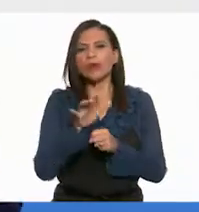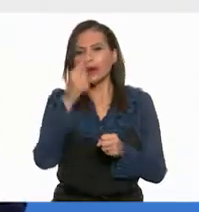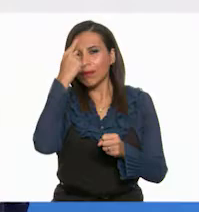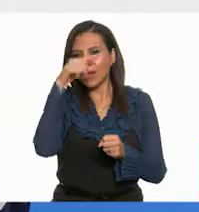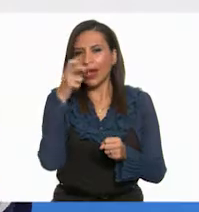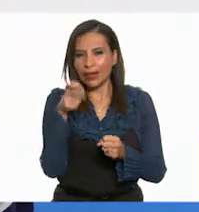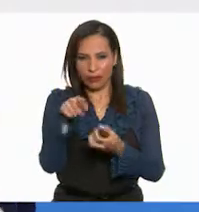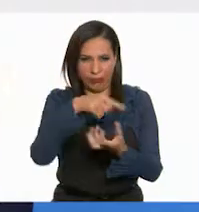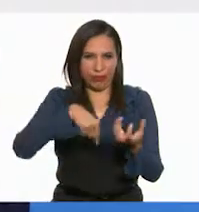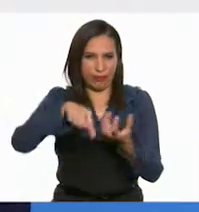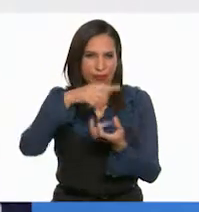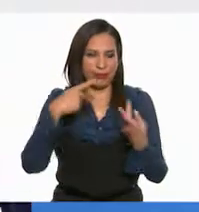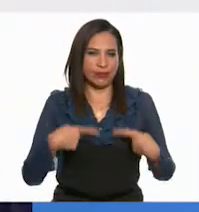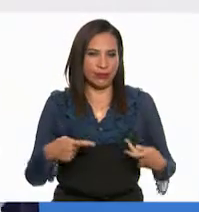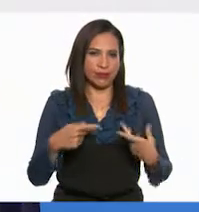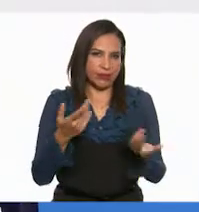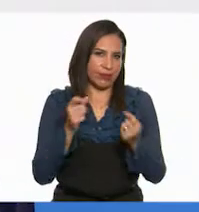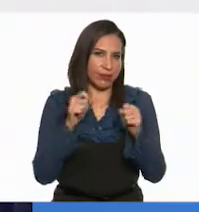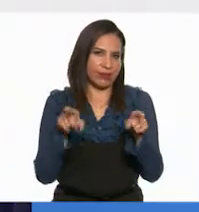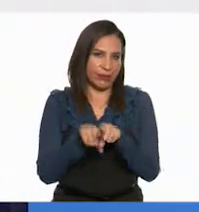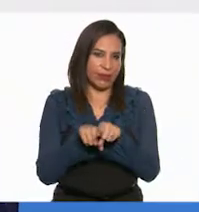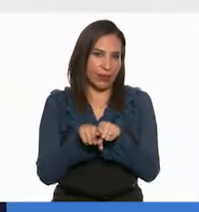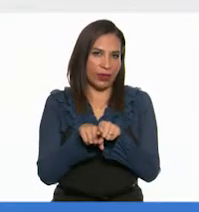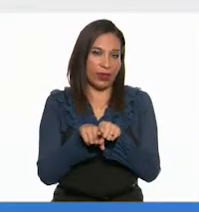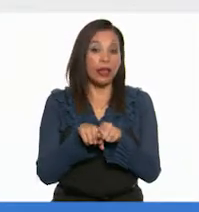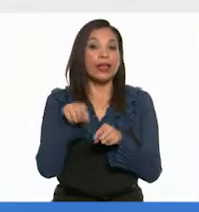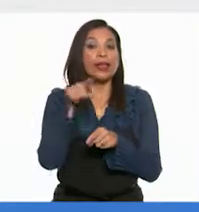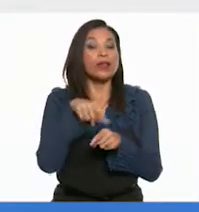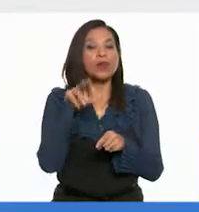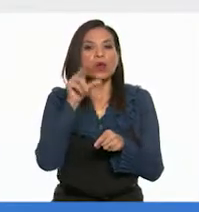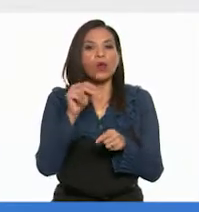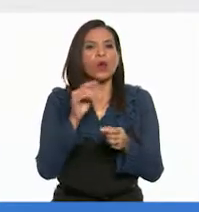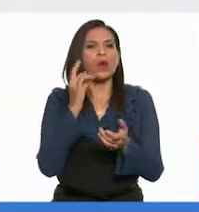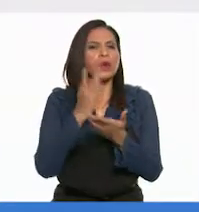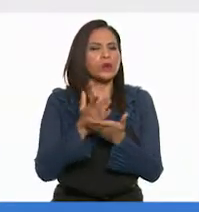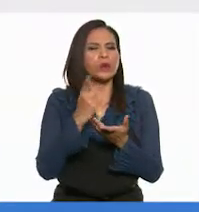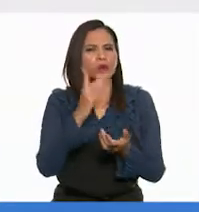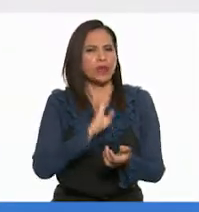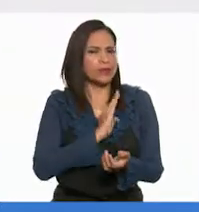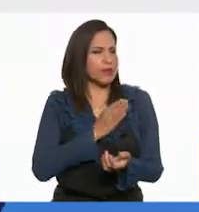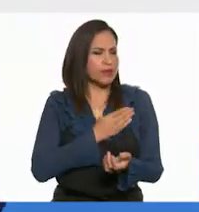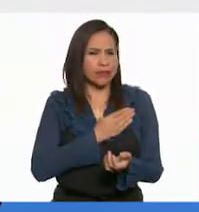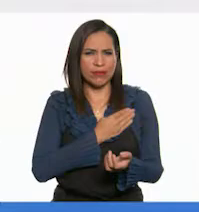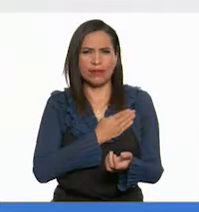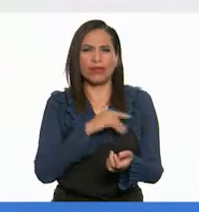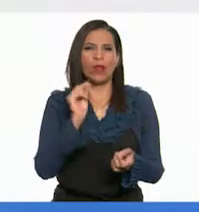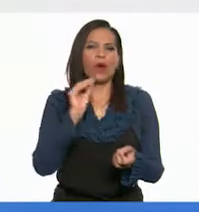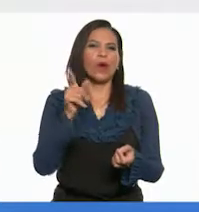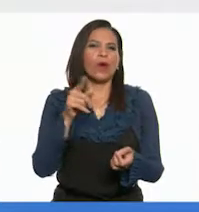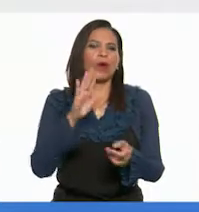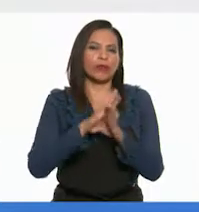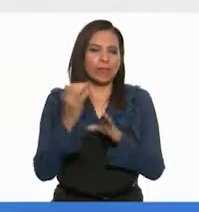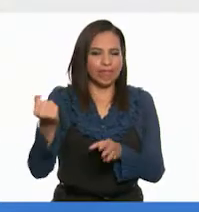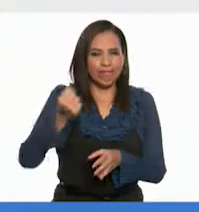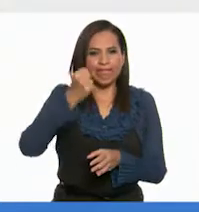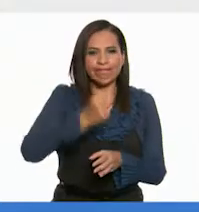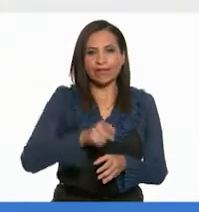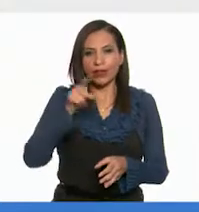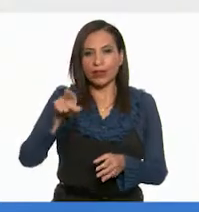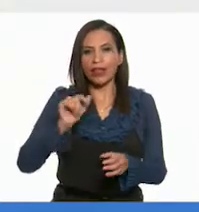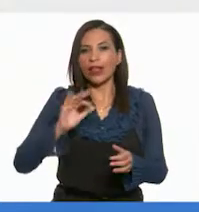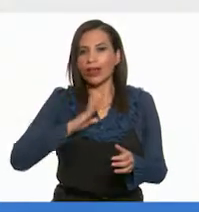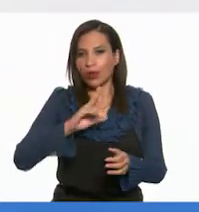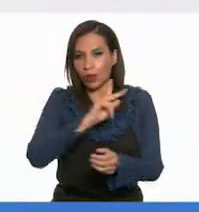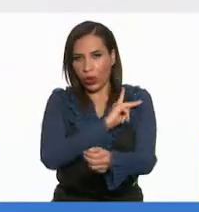para ellos mismos, que ya no fuera un español o un gachupín impuesto que tuviera